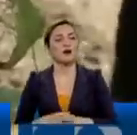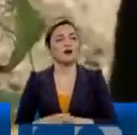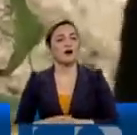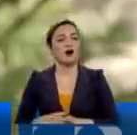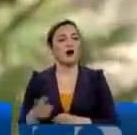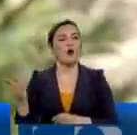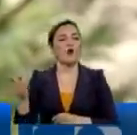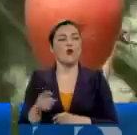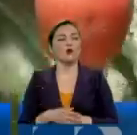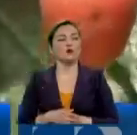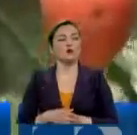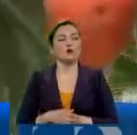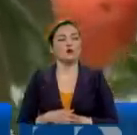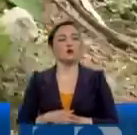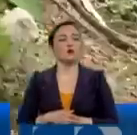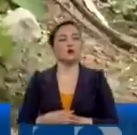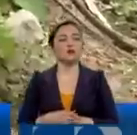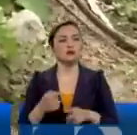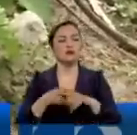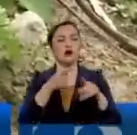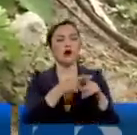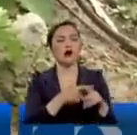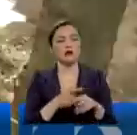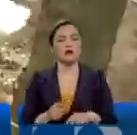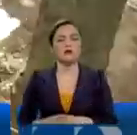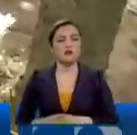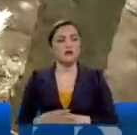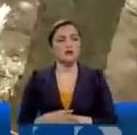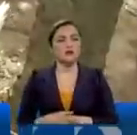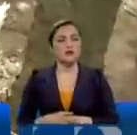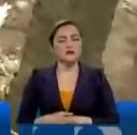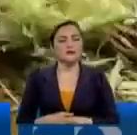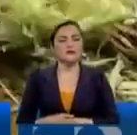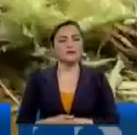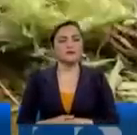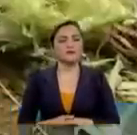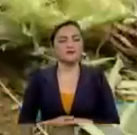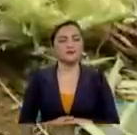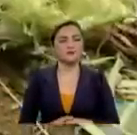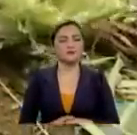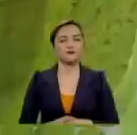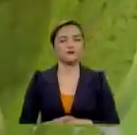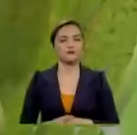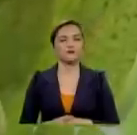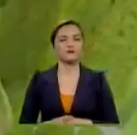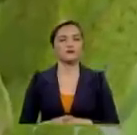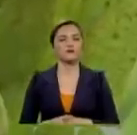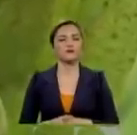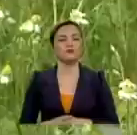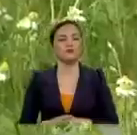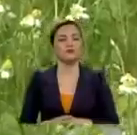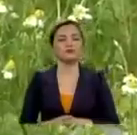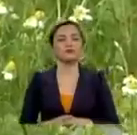el café, babaco, tomate y otro tipo de hortalizas. En Cayambe, con cámaras de Freddy Tuapanta y Boris